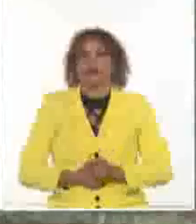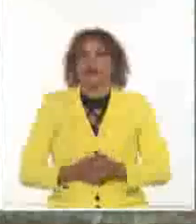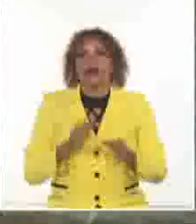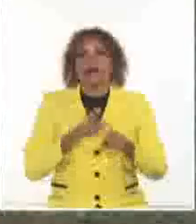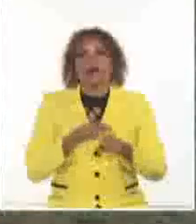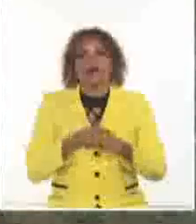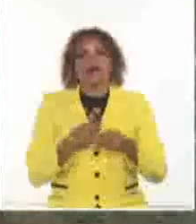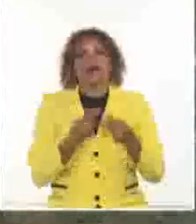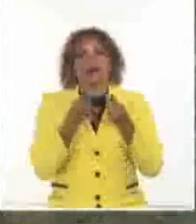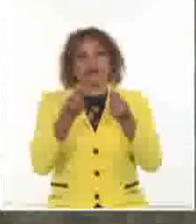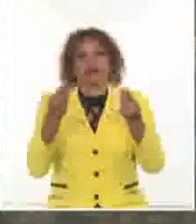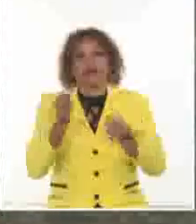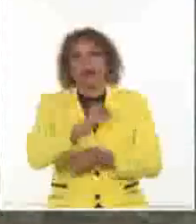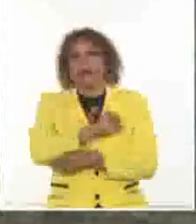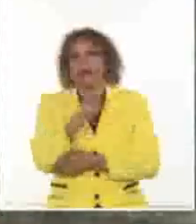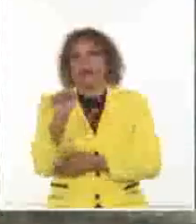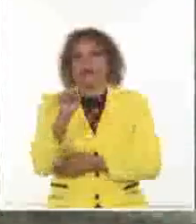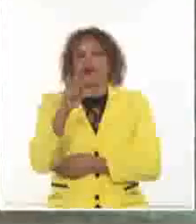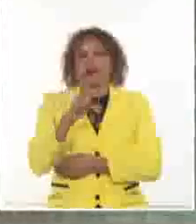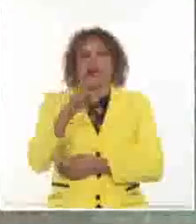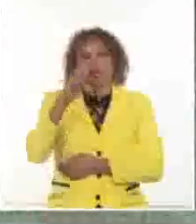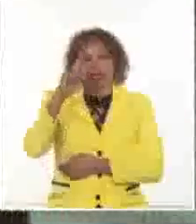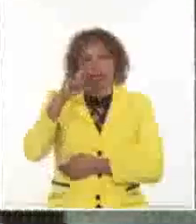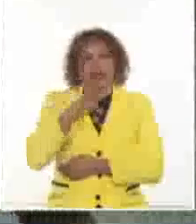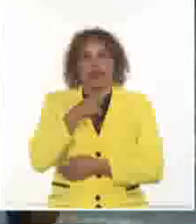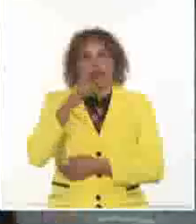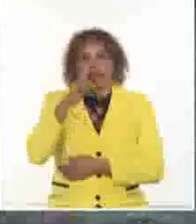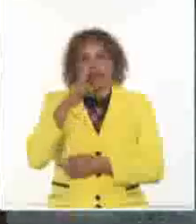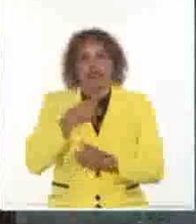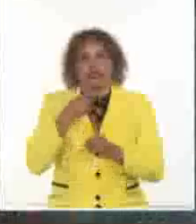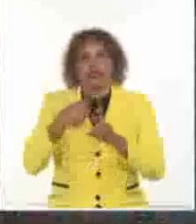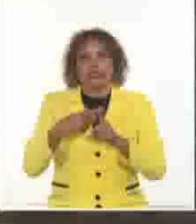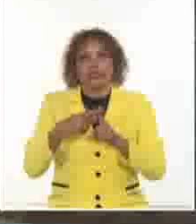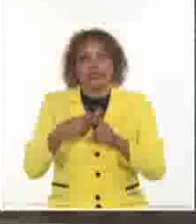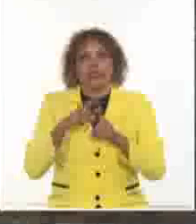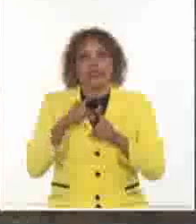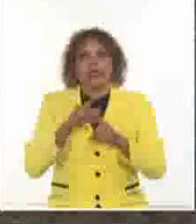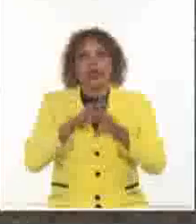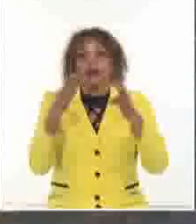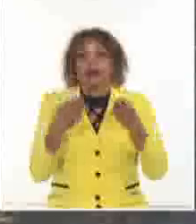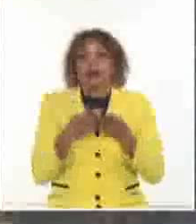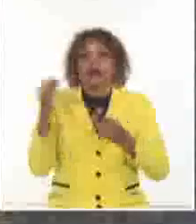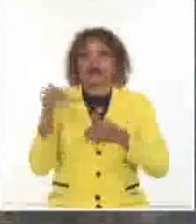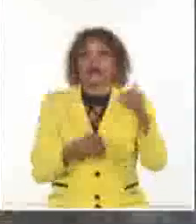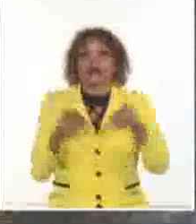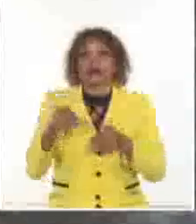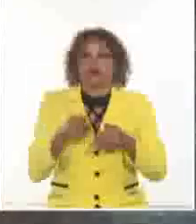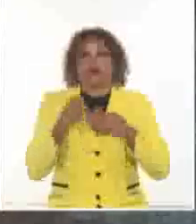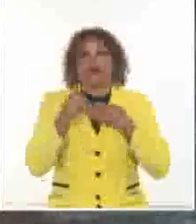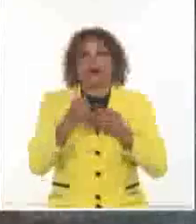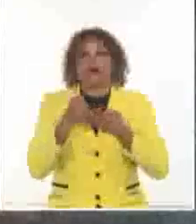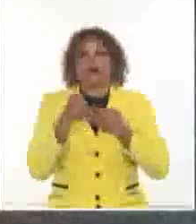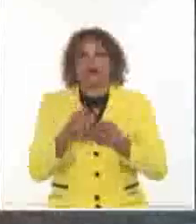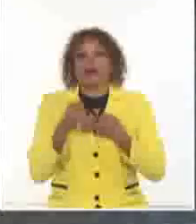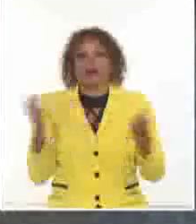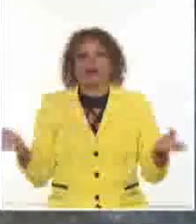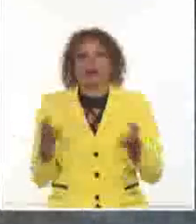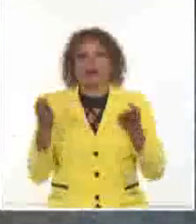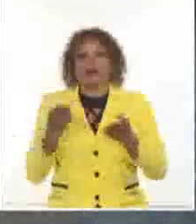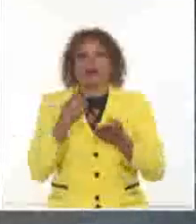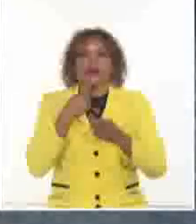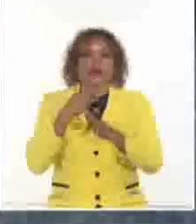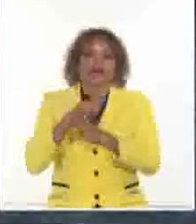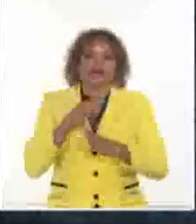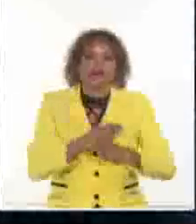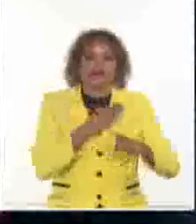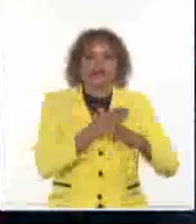entrega del premio CNSEX a destacados activistas quienes con su labor contribuyen a visibilizar y combatir todo tipo de